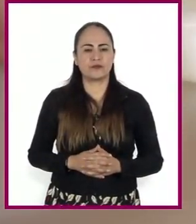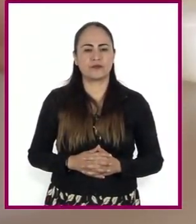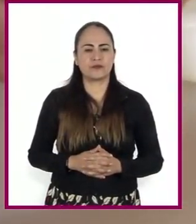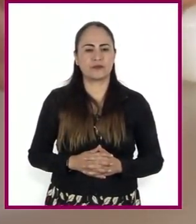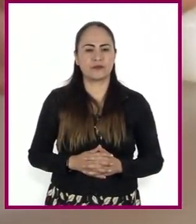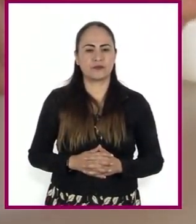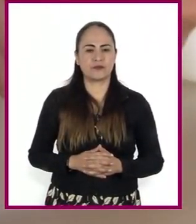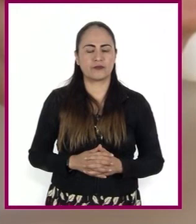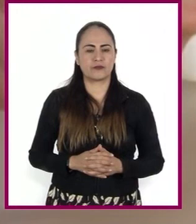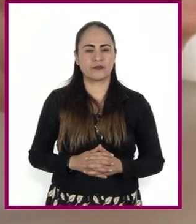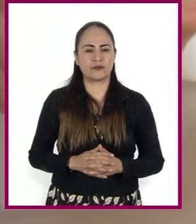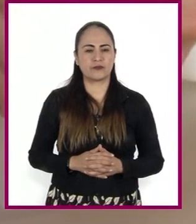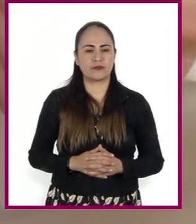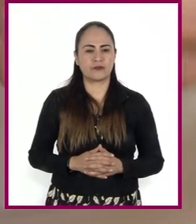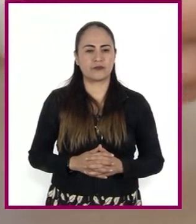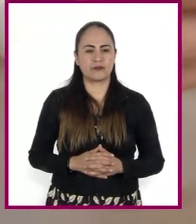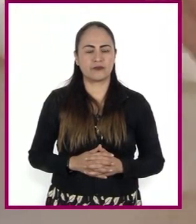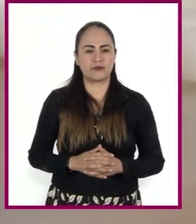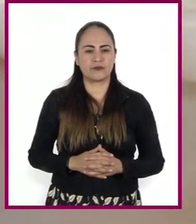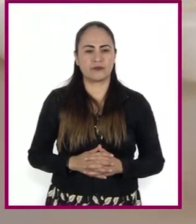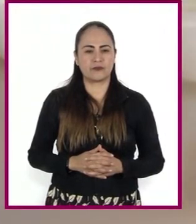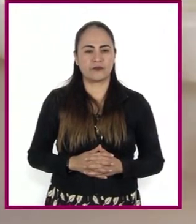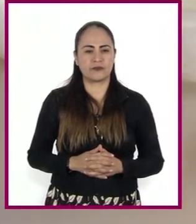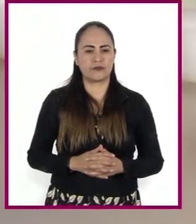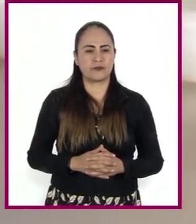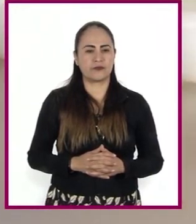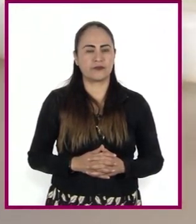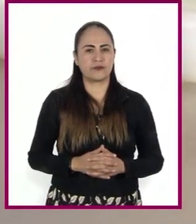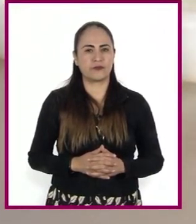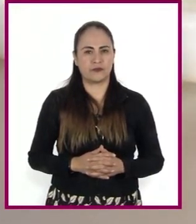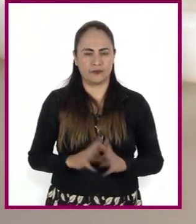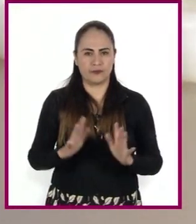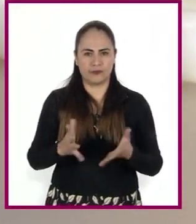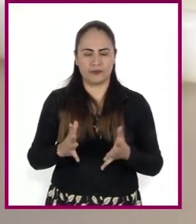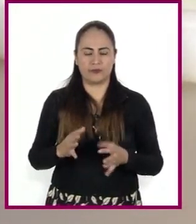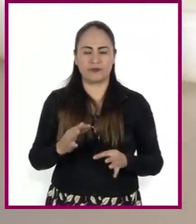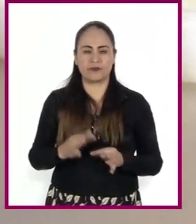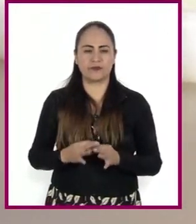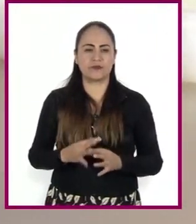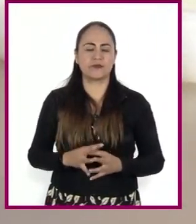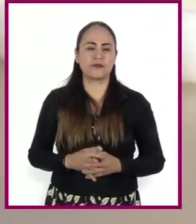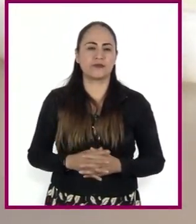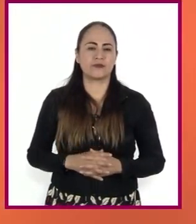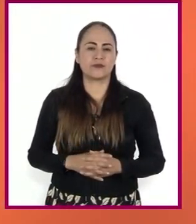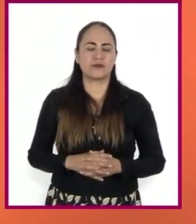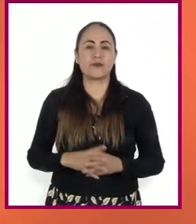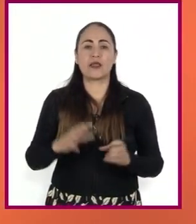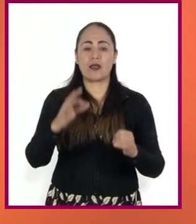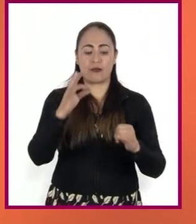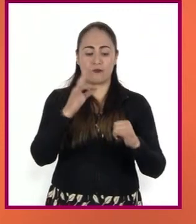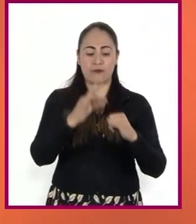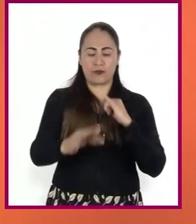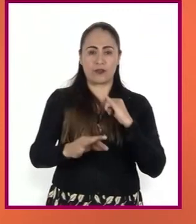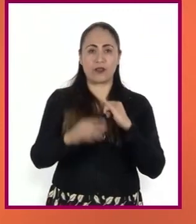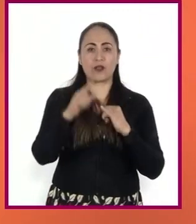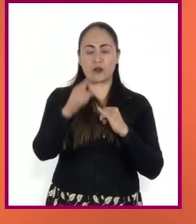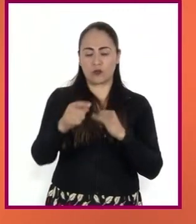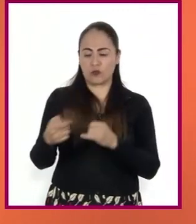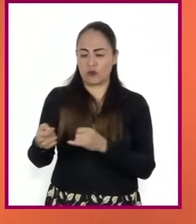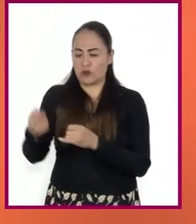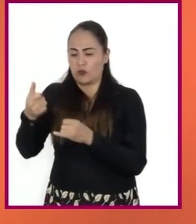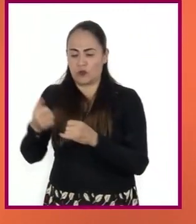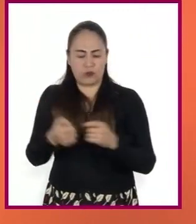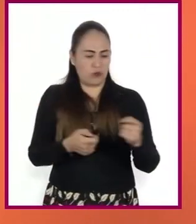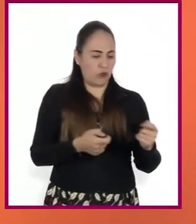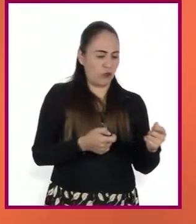Listo. Por último, enciende las mechas de las